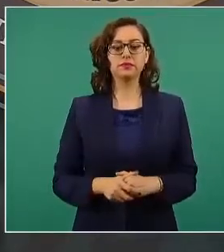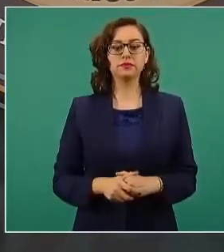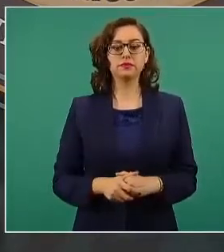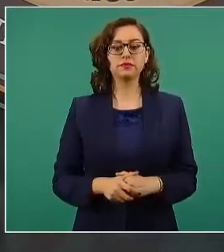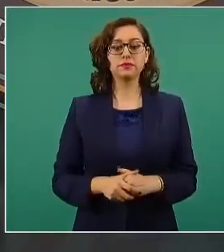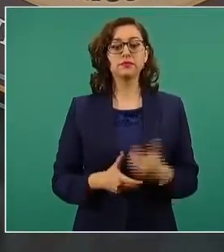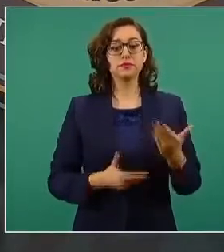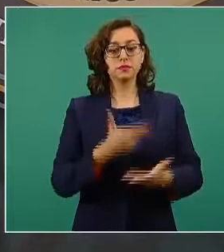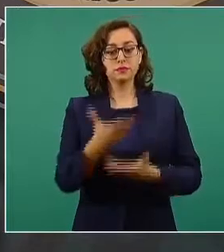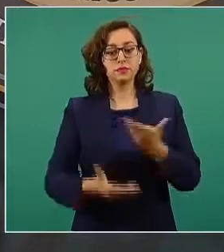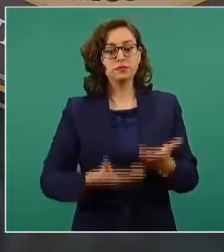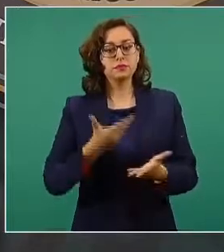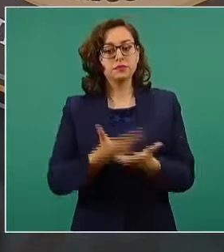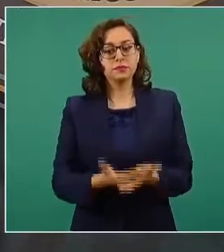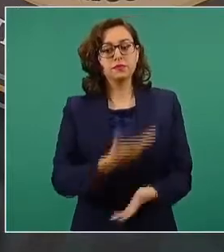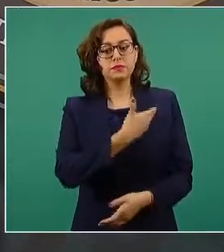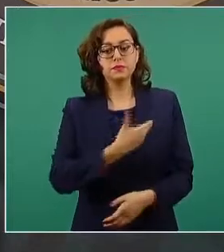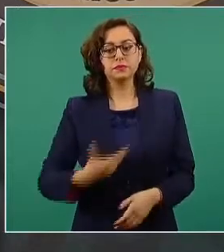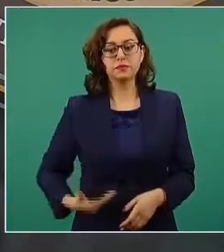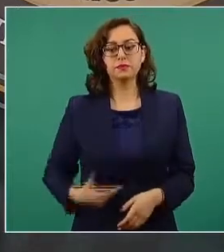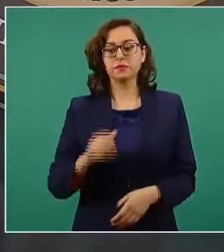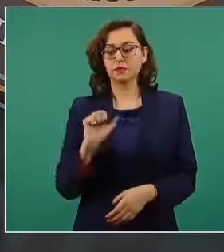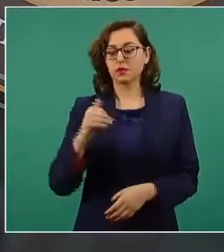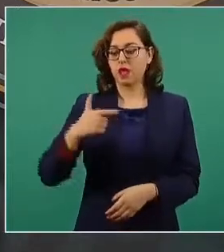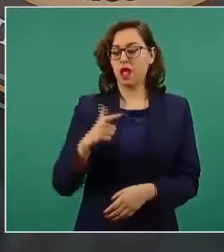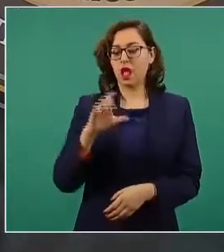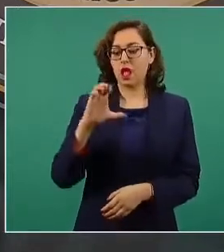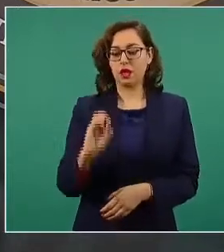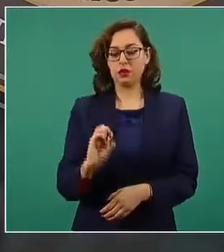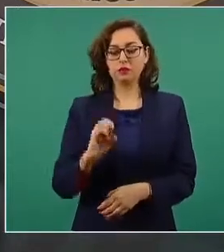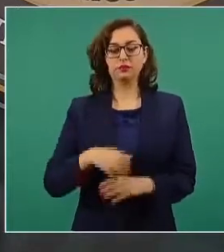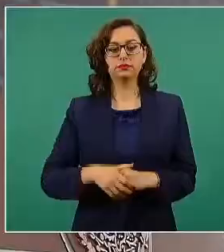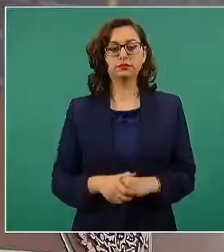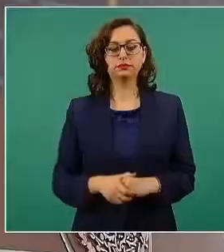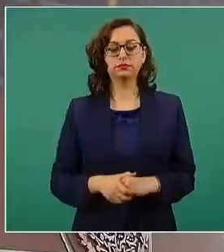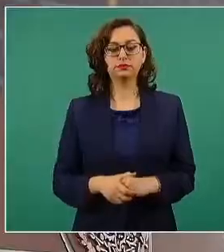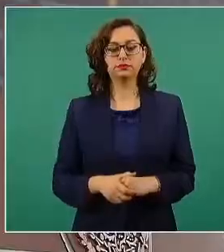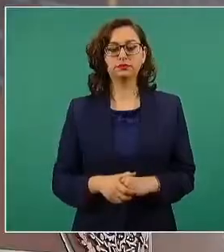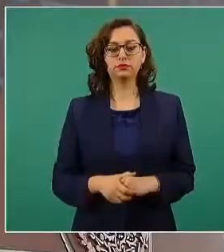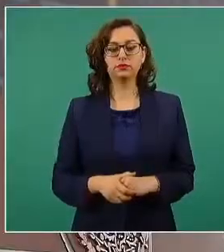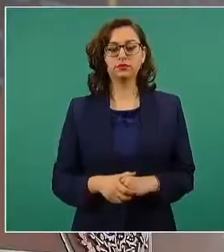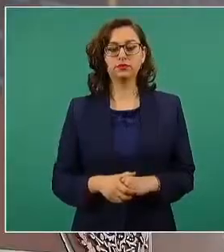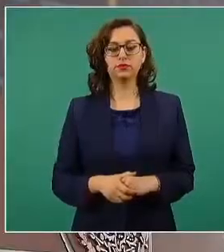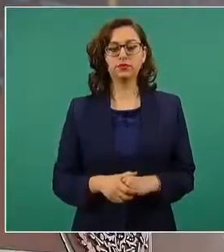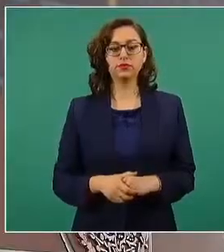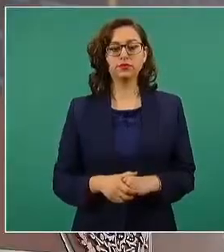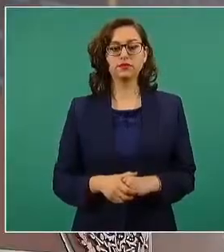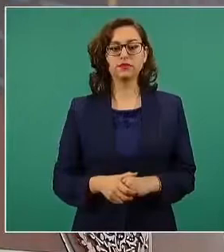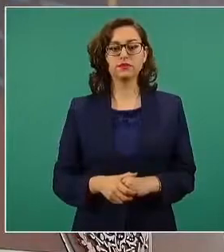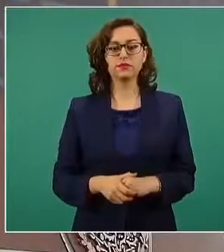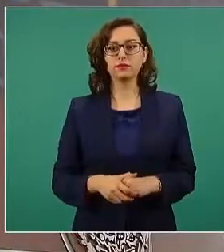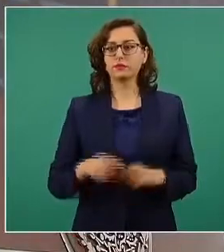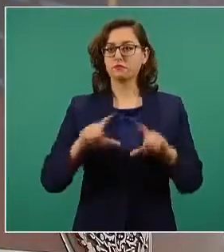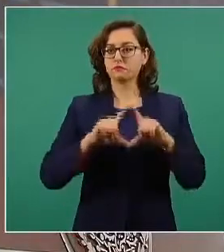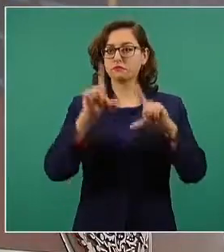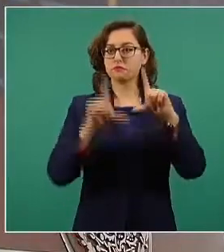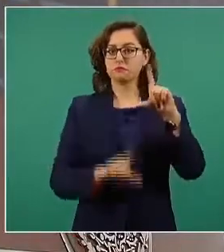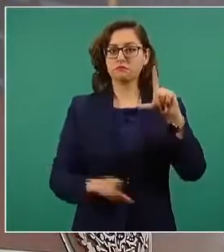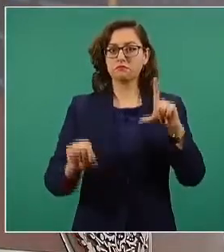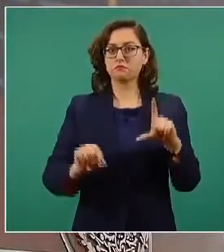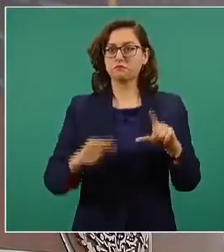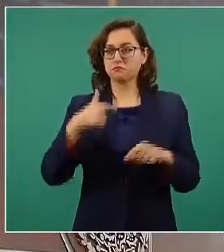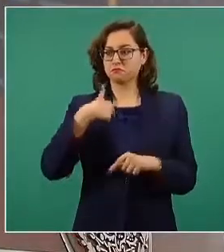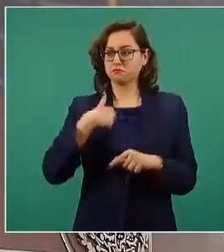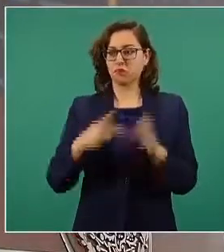señor presidente Andrés Manuel López Obrador, Regreso al México con